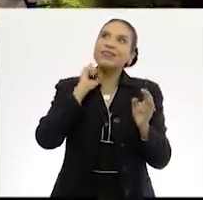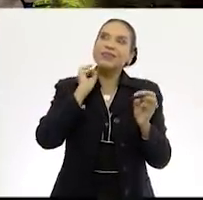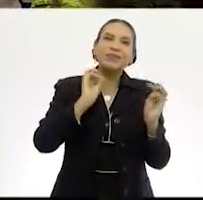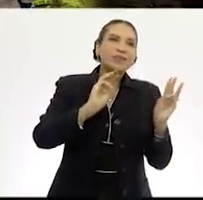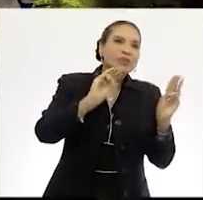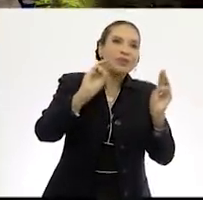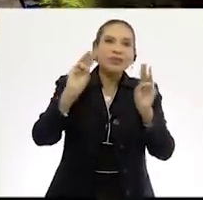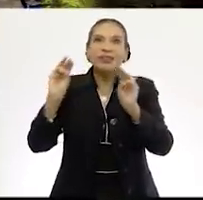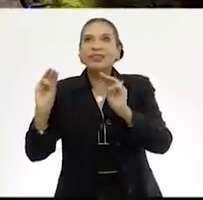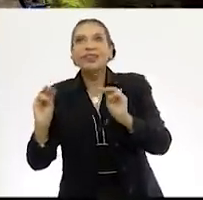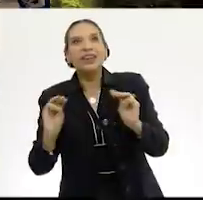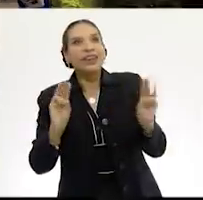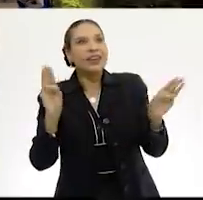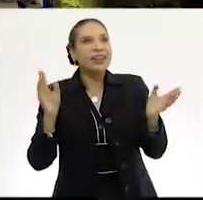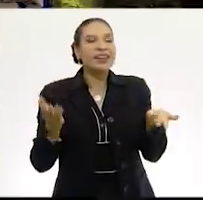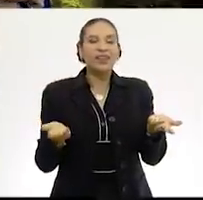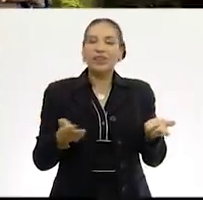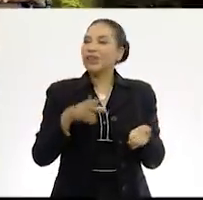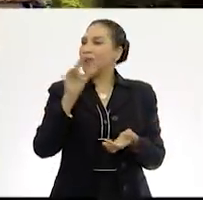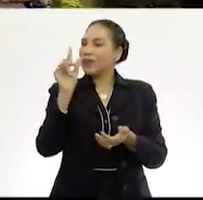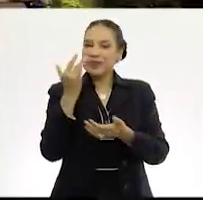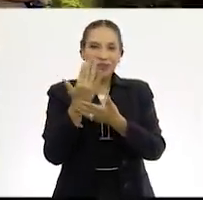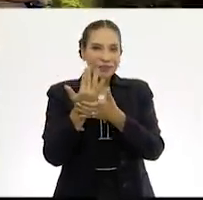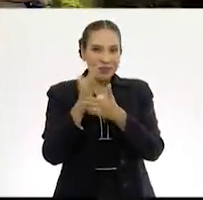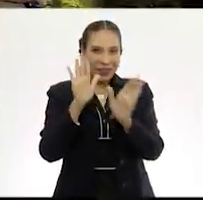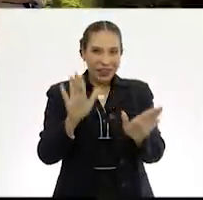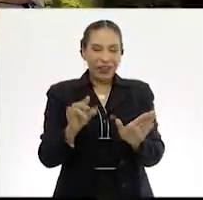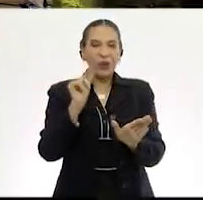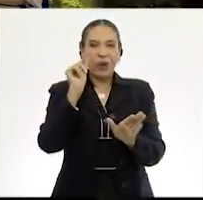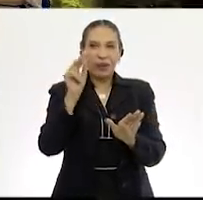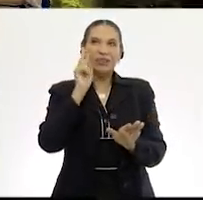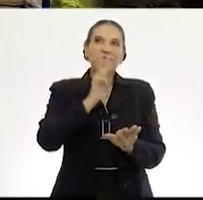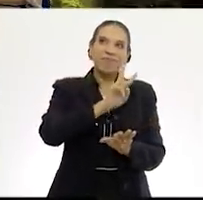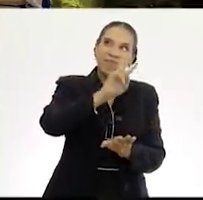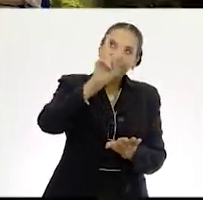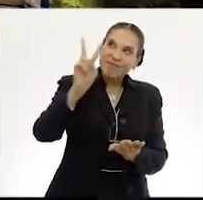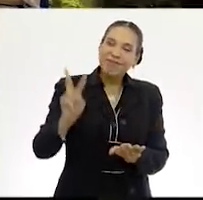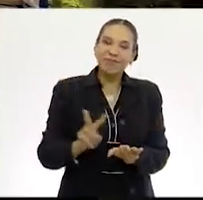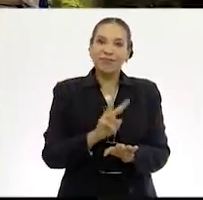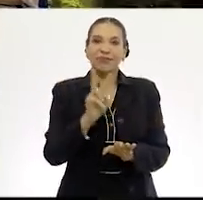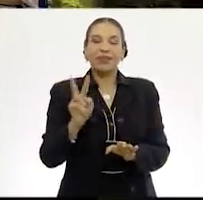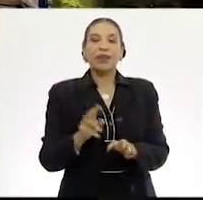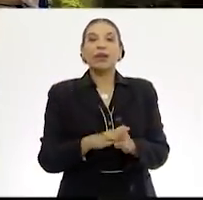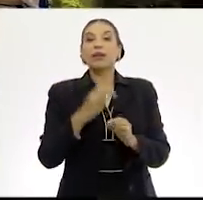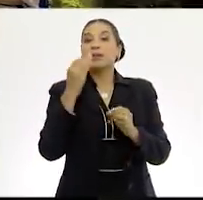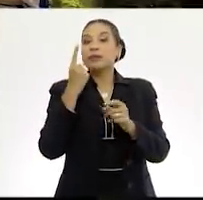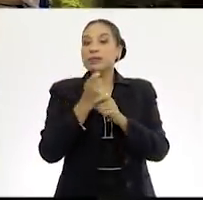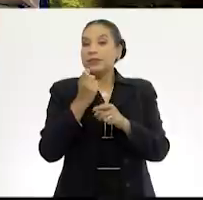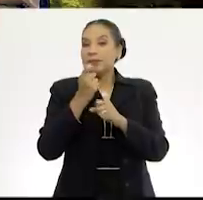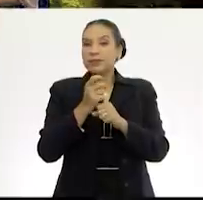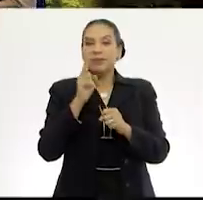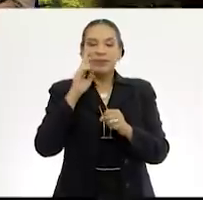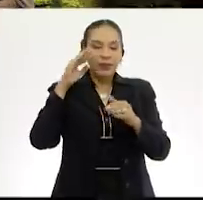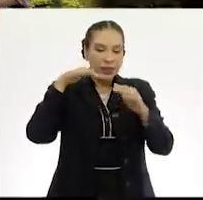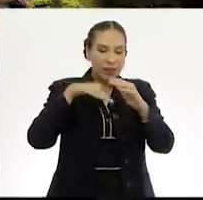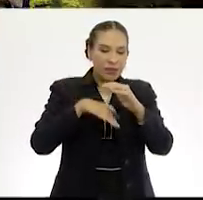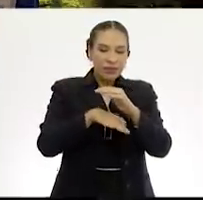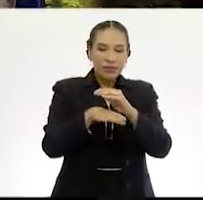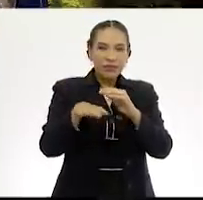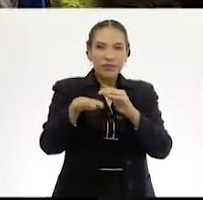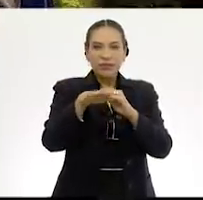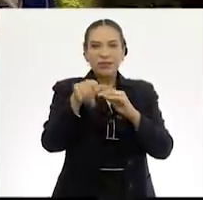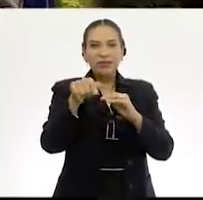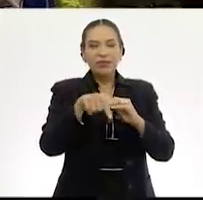¡No te desesperes! Más adelante los vamos a encontrar. Vamos a adentrarnos para encontrarlos.